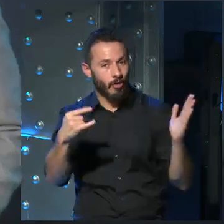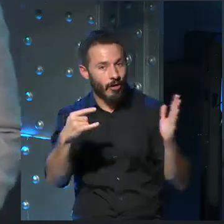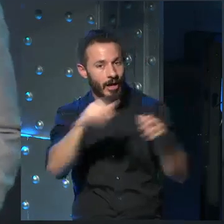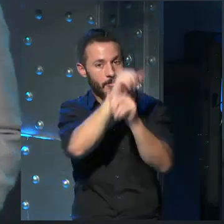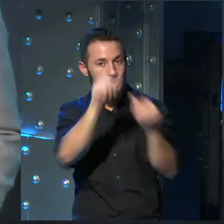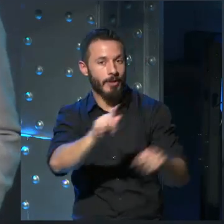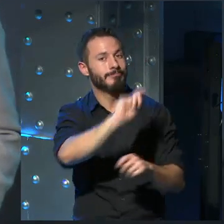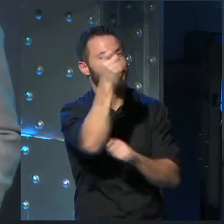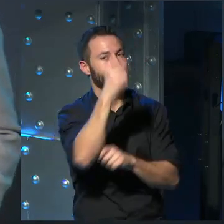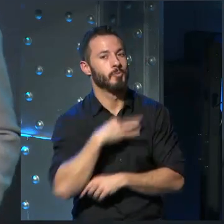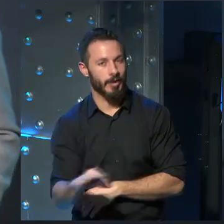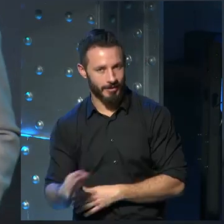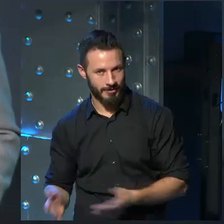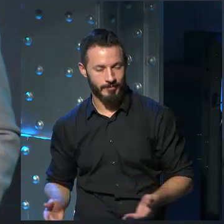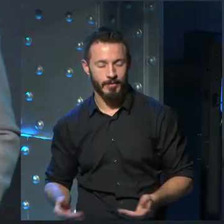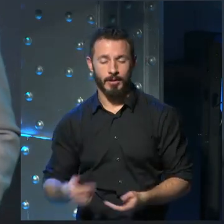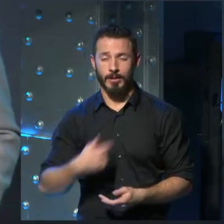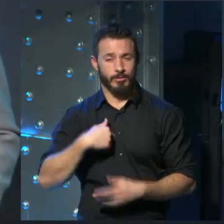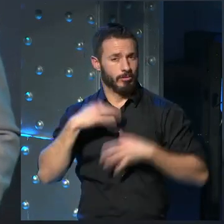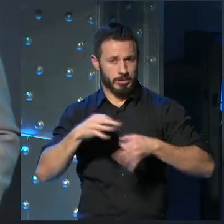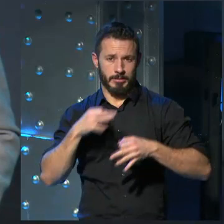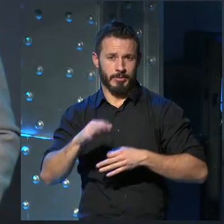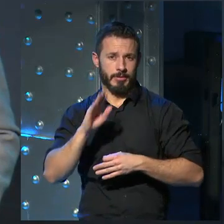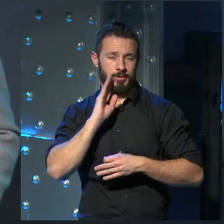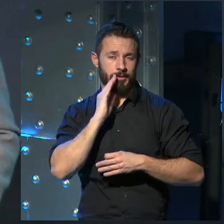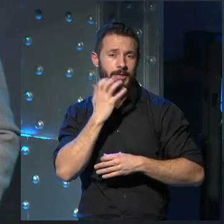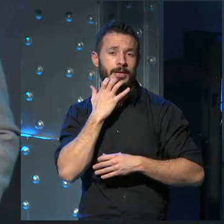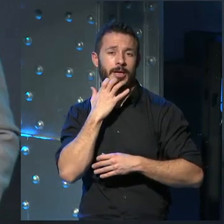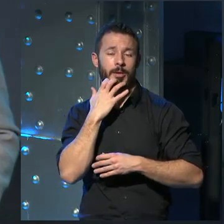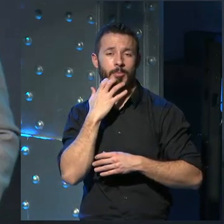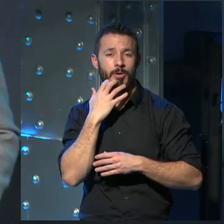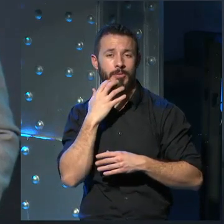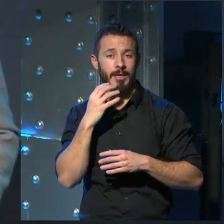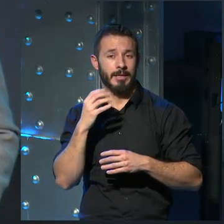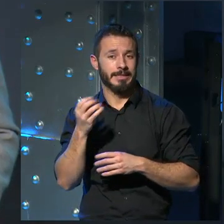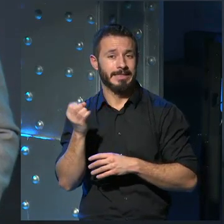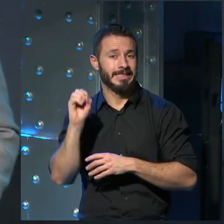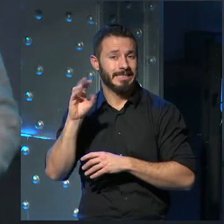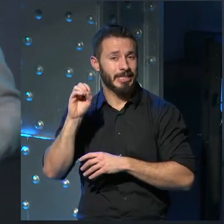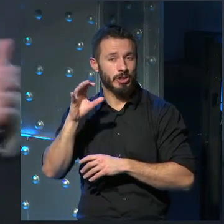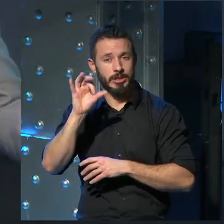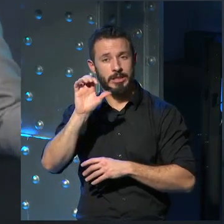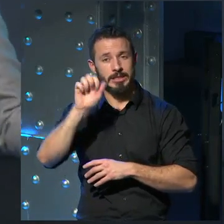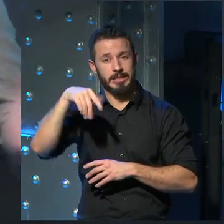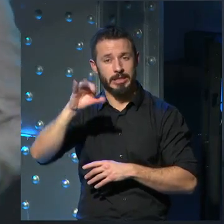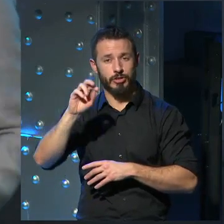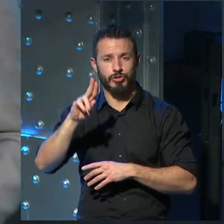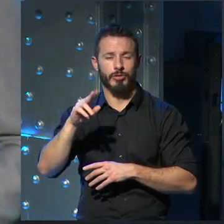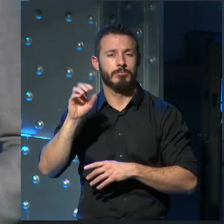ciudad. Yo siempre ponía el ejemplo de los primeros sensores que pusimos con el primer